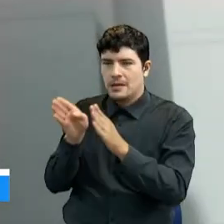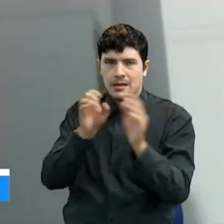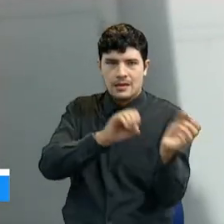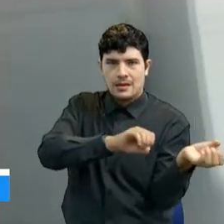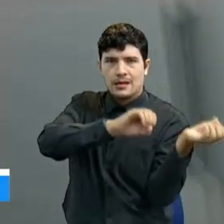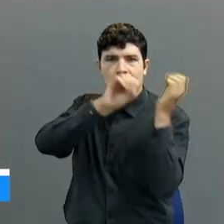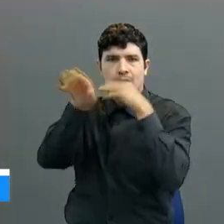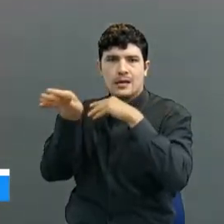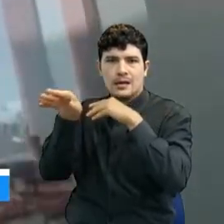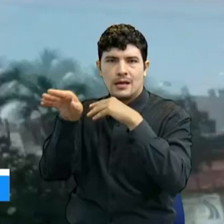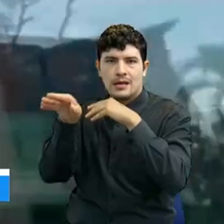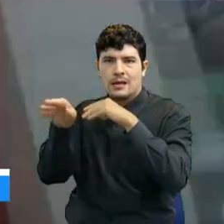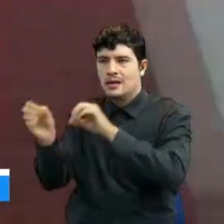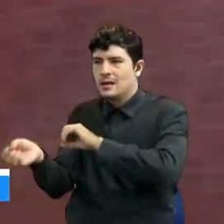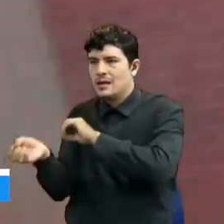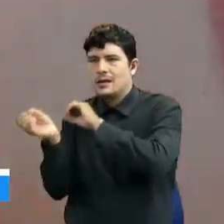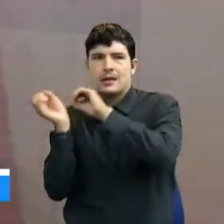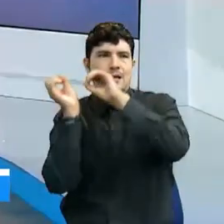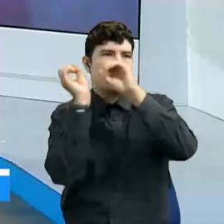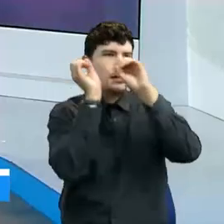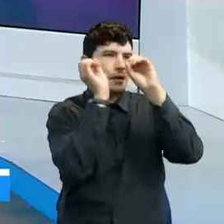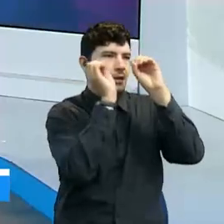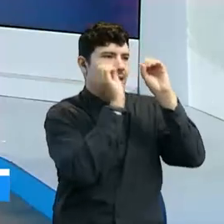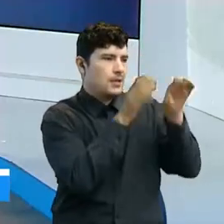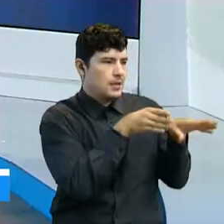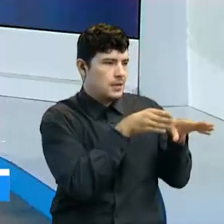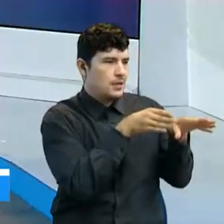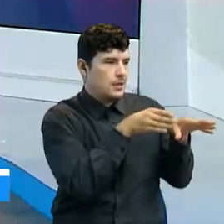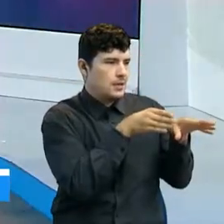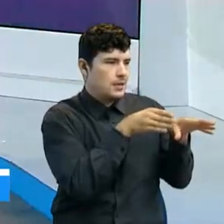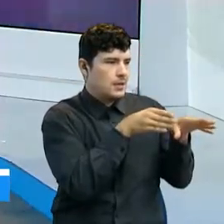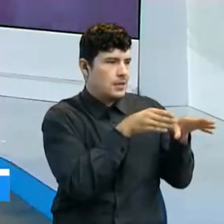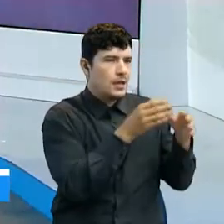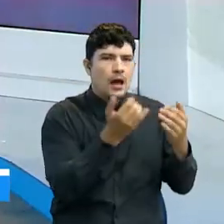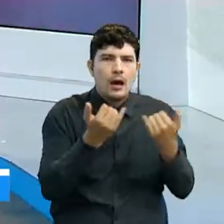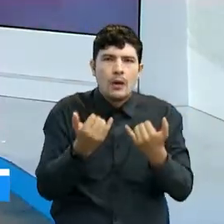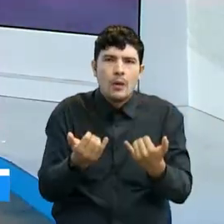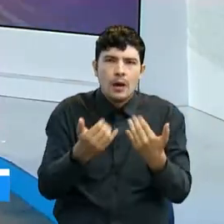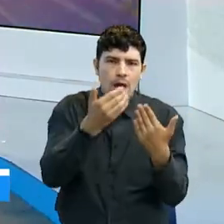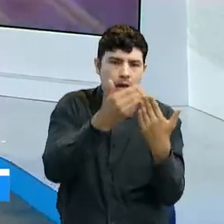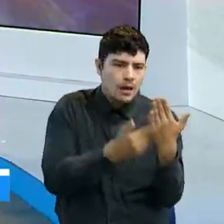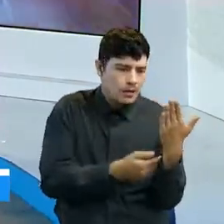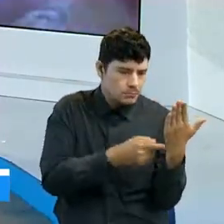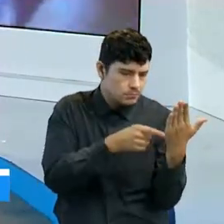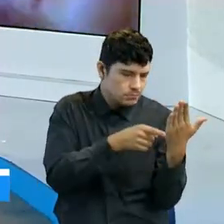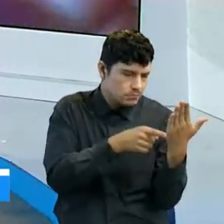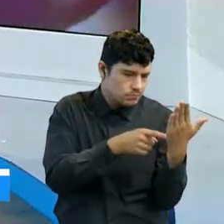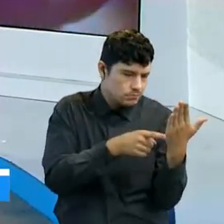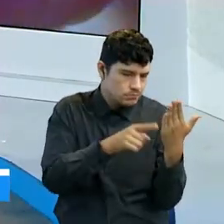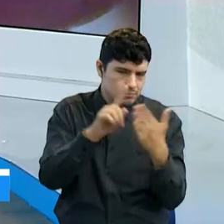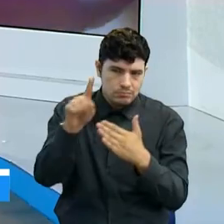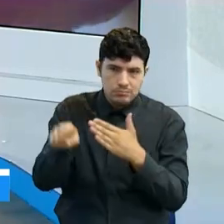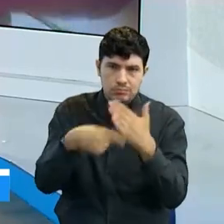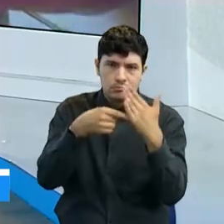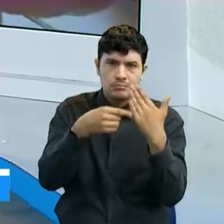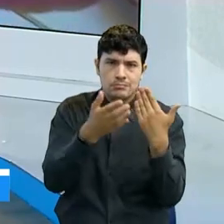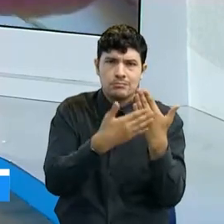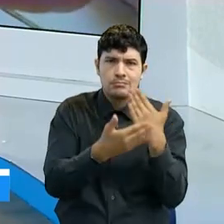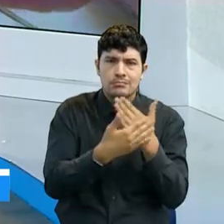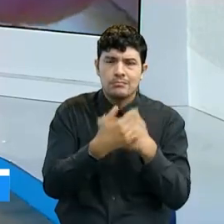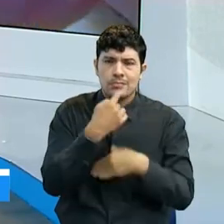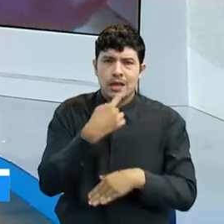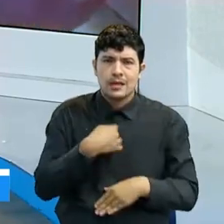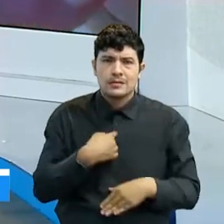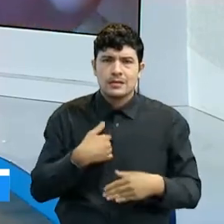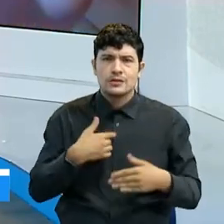pasó para esa torre. Después me pasó para la torre de 2. Tengo estos papeles que salí